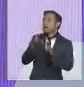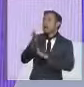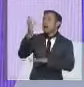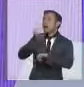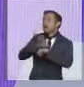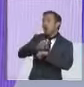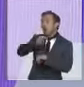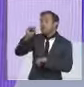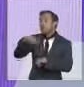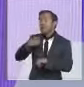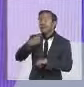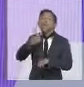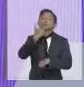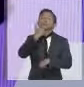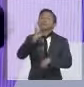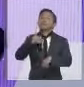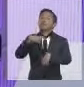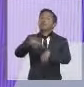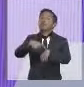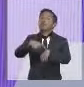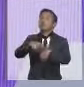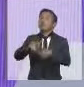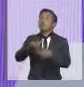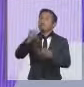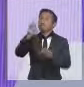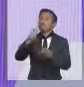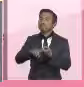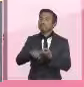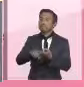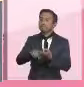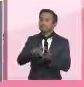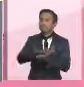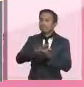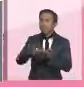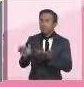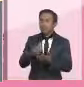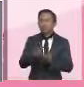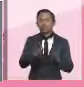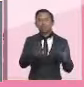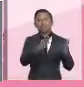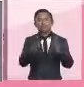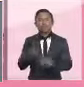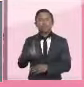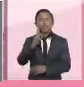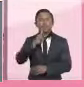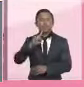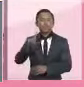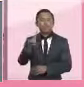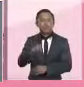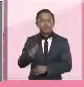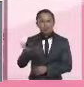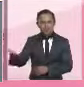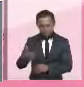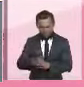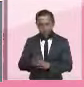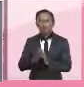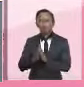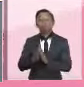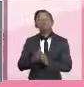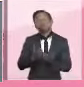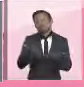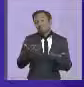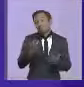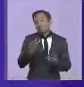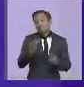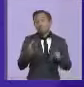Lo lamento, se terminó el tiempo. Margarita Zavala, por favor. Bueno, pues eso es lo que pasa en la política en México. El dinero